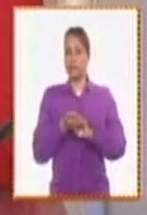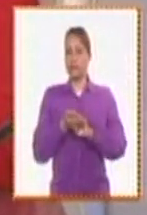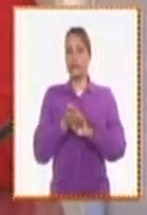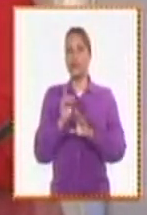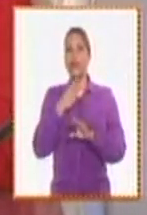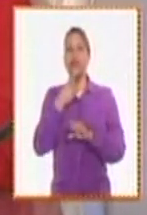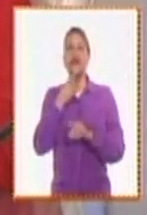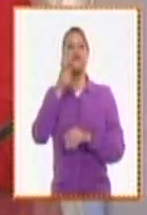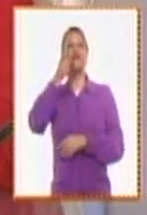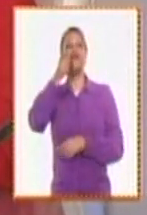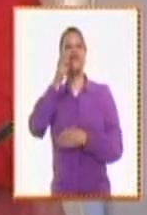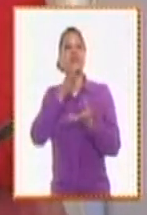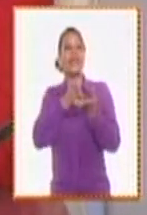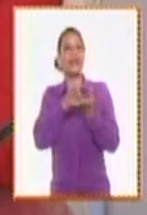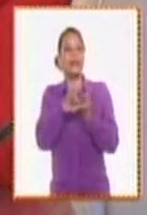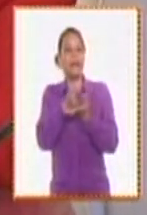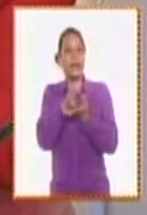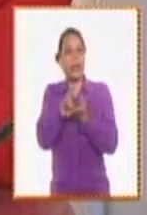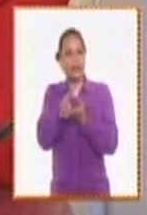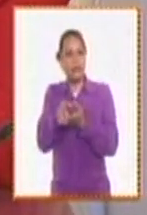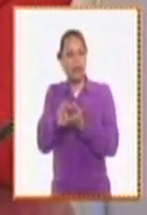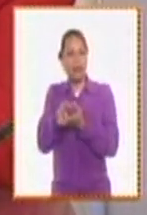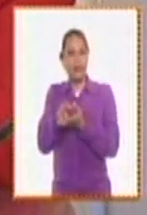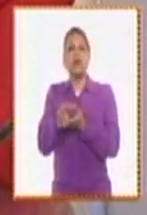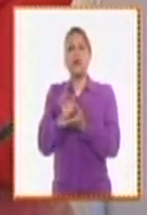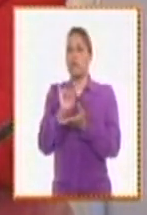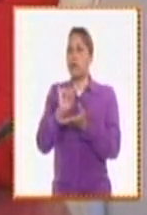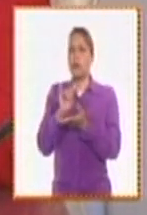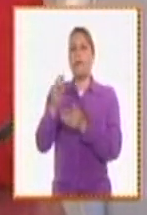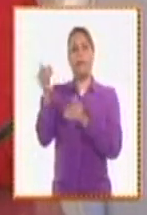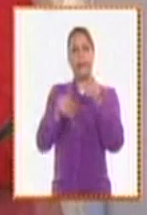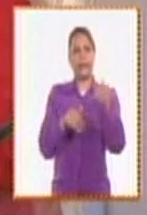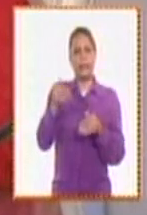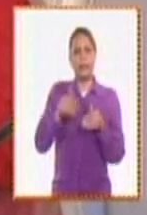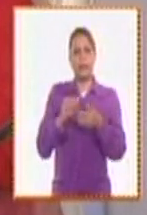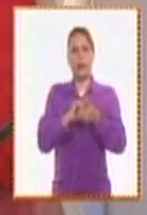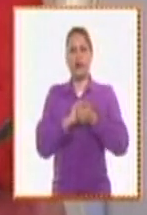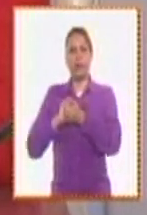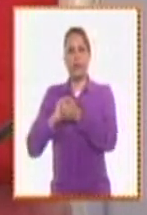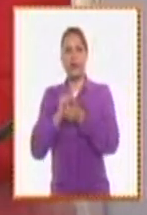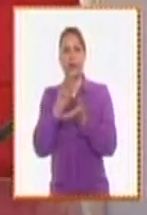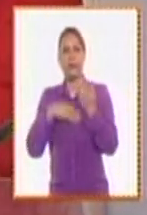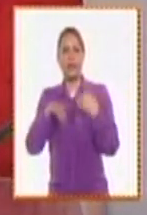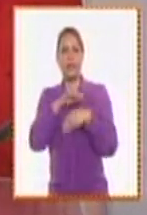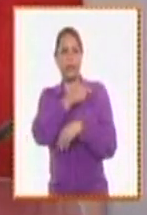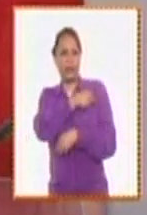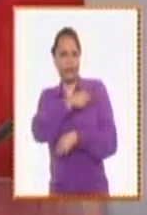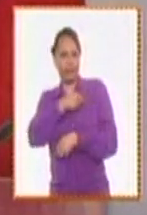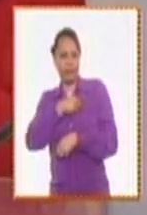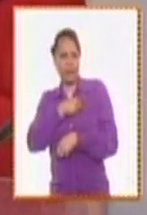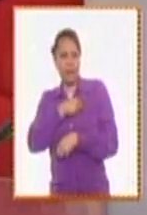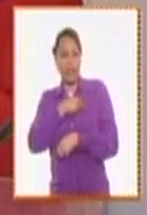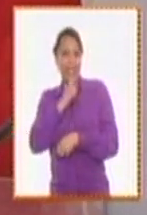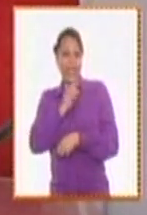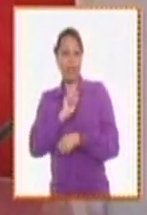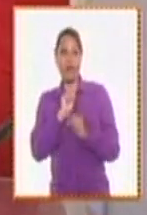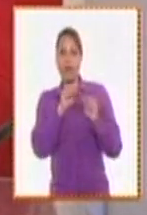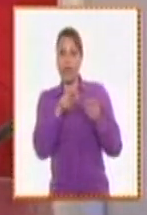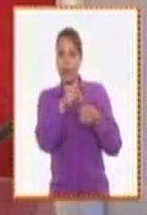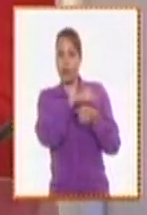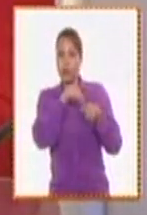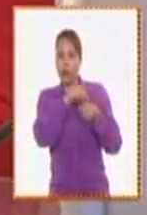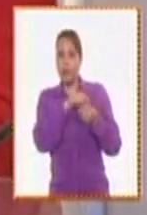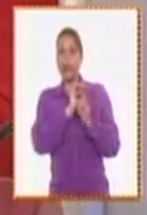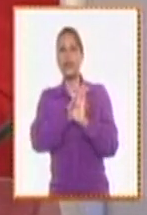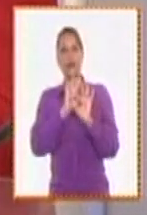un seguimiento eficaz. En ellos participan también los compañeros del Ministerio del Interior, que tienen especialización en este tipo